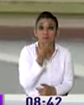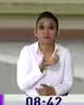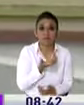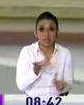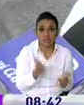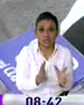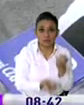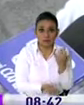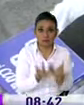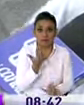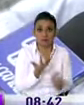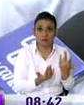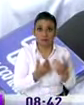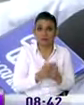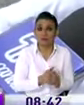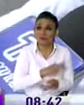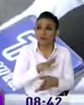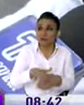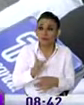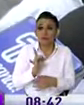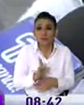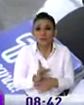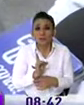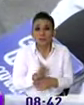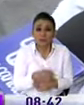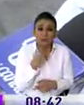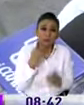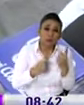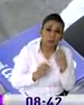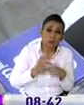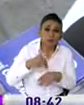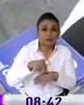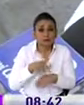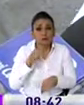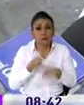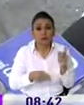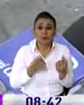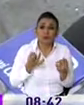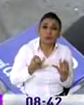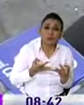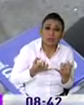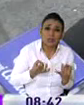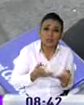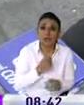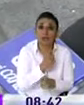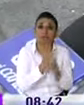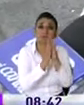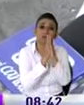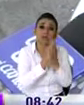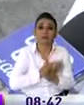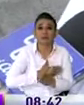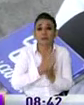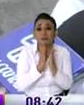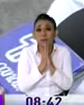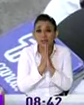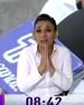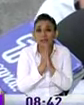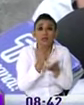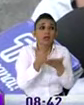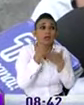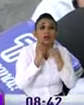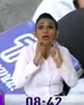íntimas. Que todo me duele, dice mami, él llora para levantarse, él llora, él pide... Ah, es que, como le digo, pide